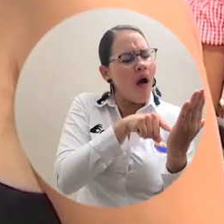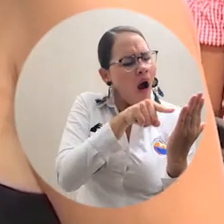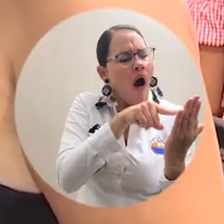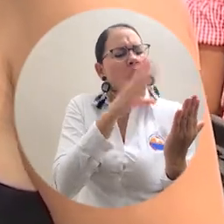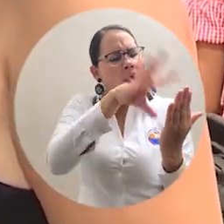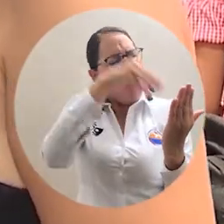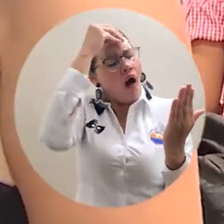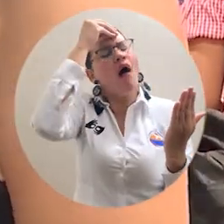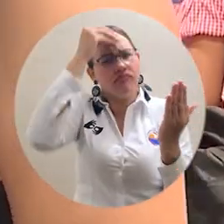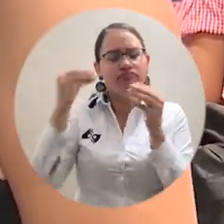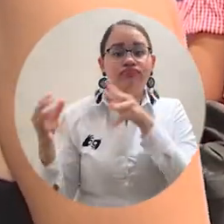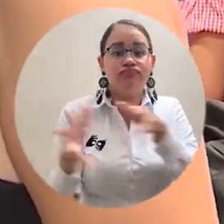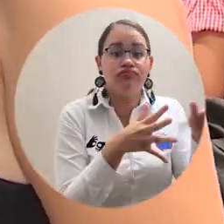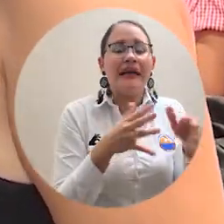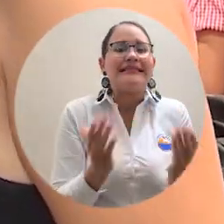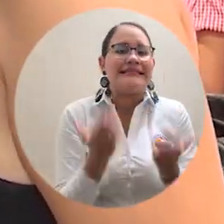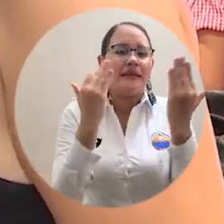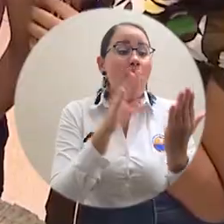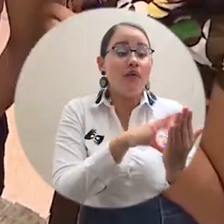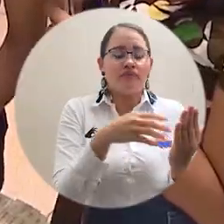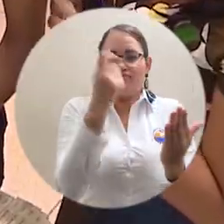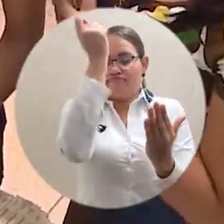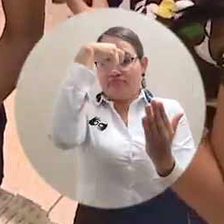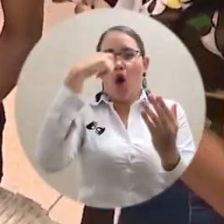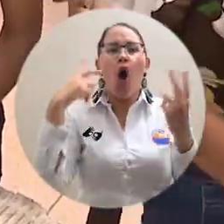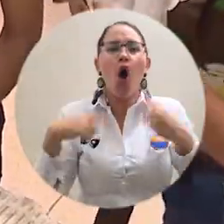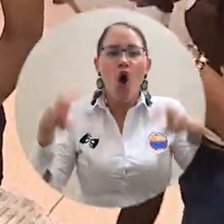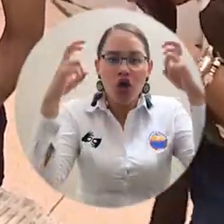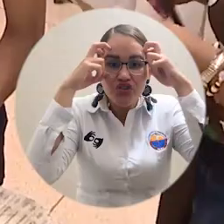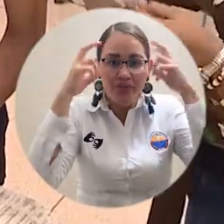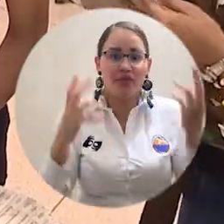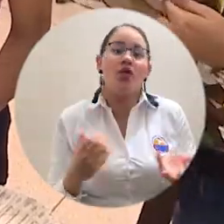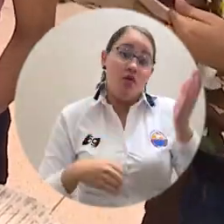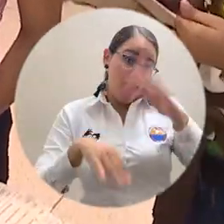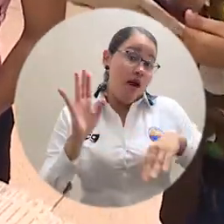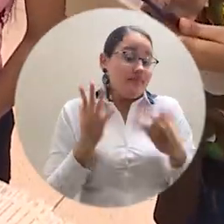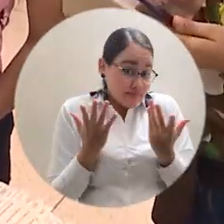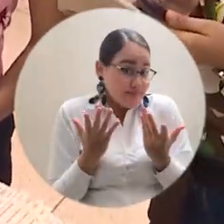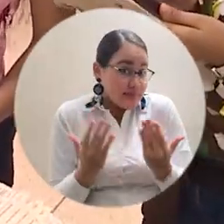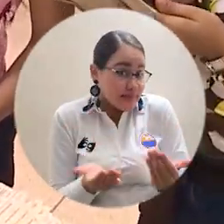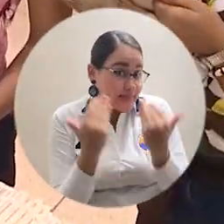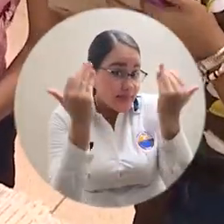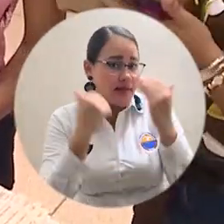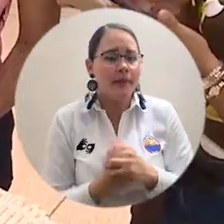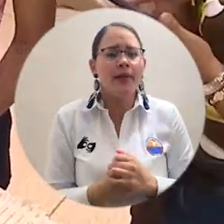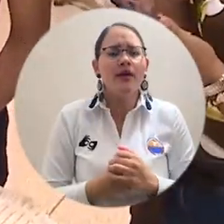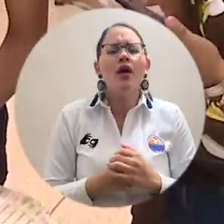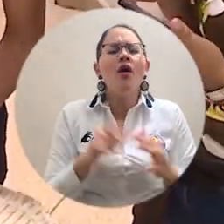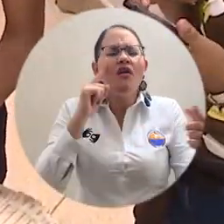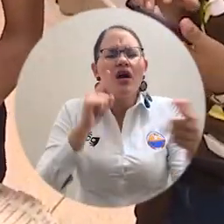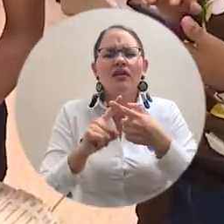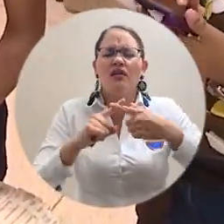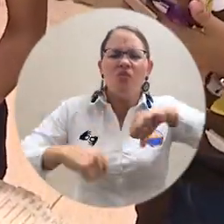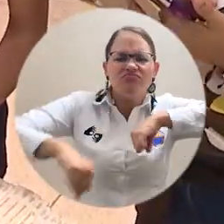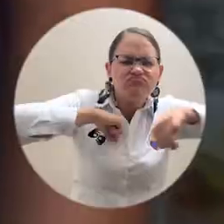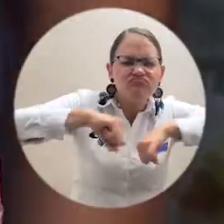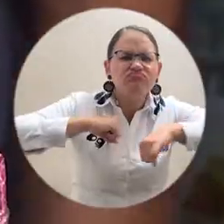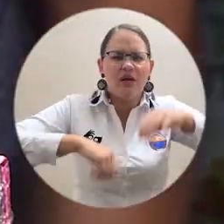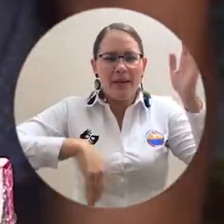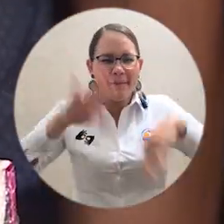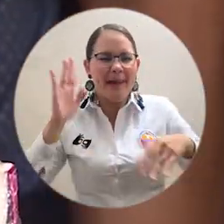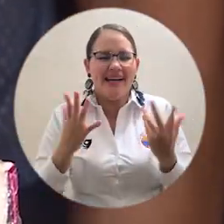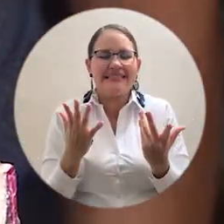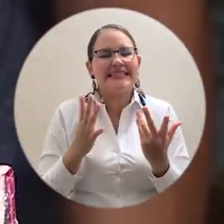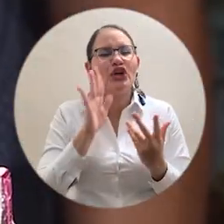también para enseñar y sobre ese tipo de cosas adquirir conocimiento, pero también por encima de todo apropiar del conocimiento, que son